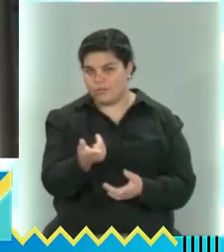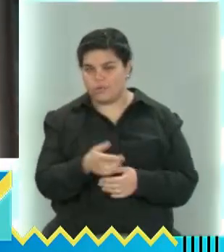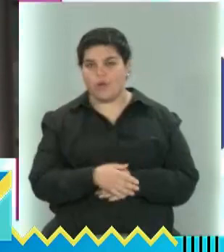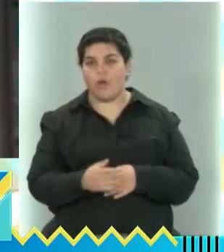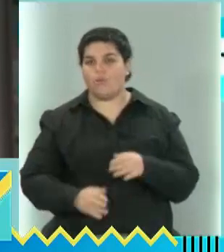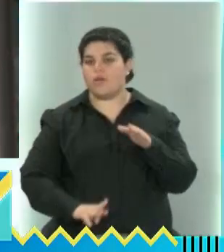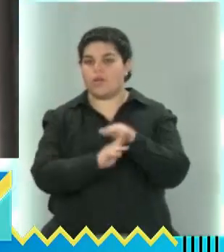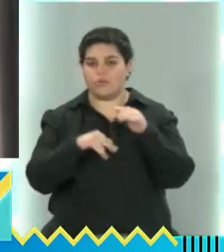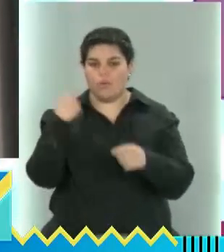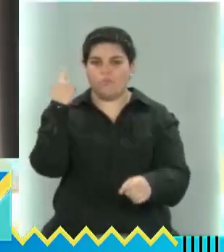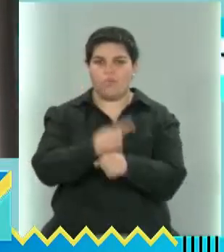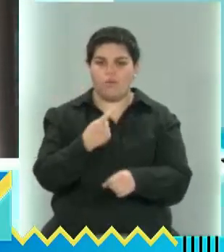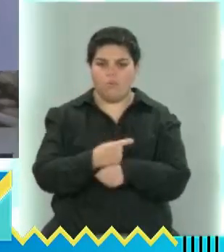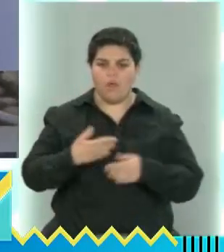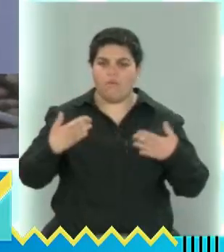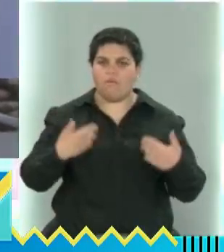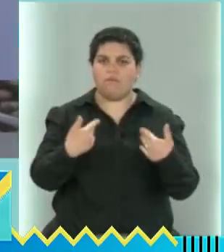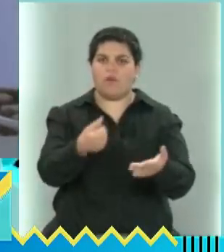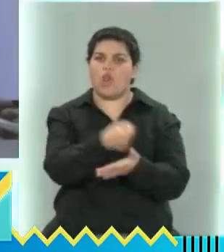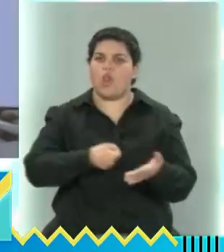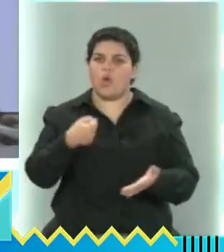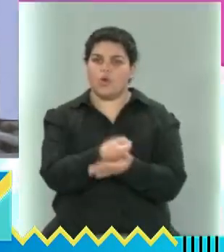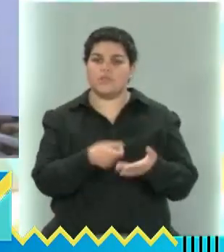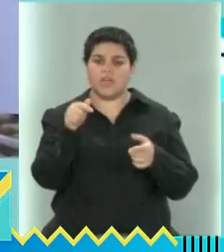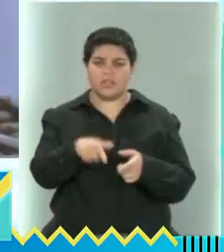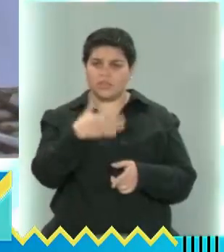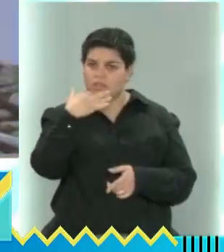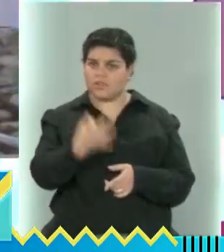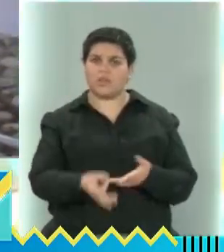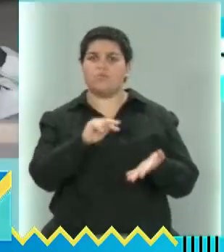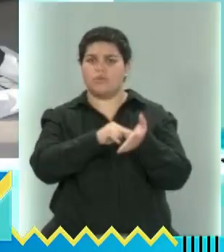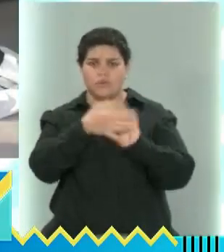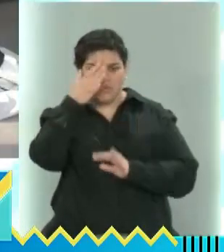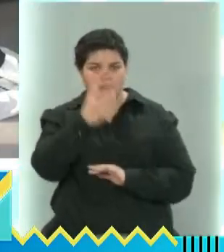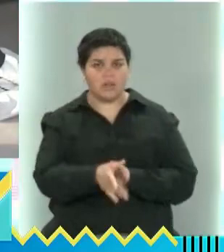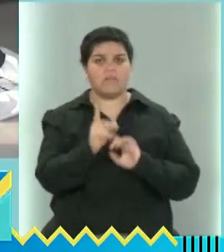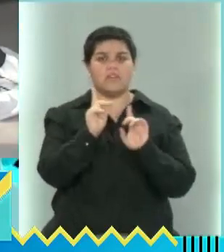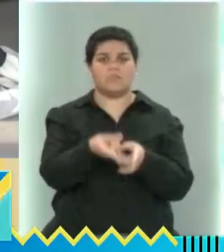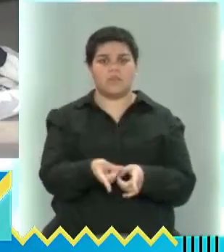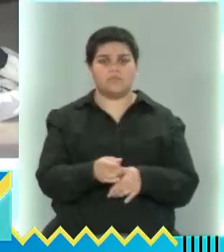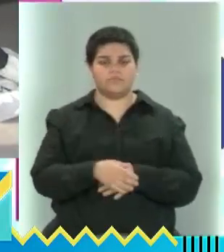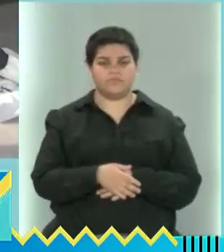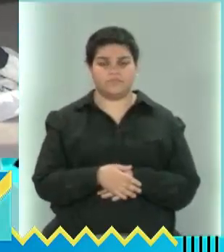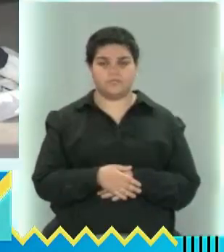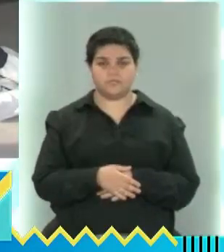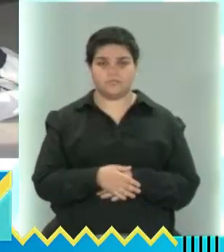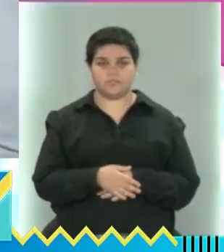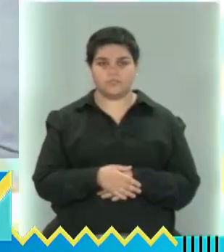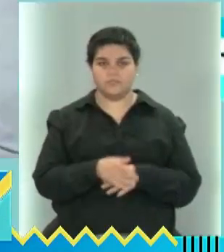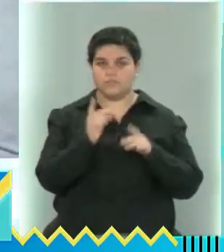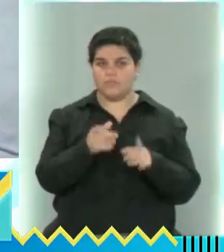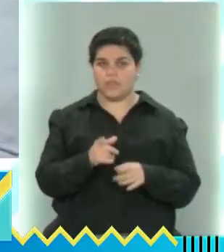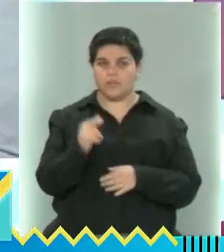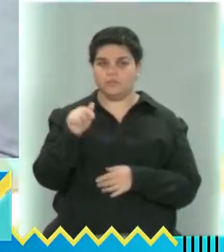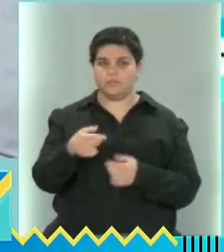porque la verdad que eso tiene un impacto muy fuerte dentro del CIN. Es decir, volvemos a aquello de que el CIN es el que de alguna manera en su